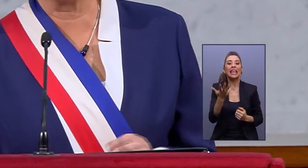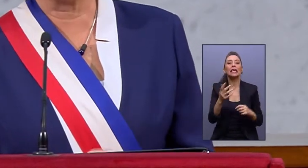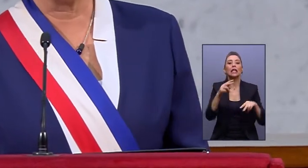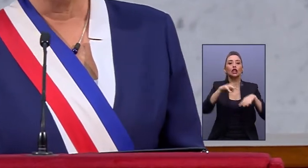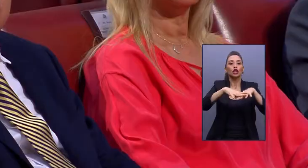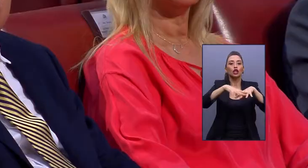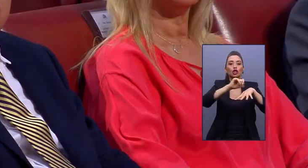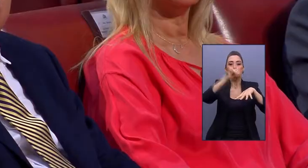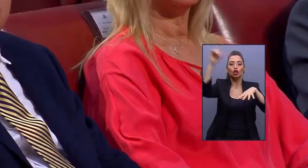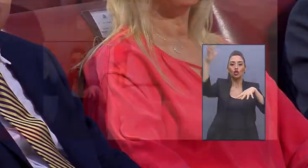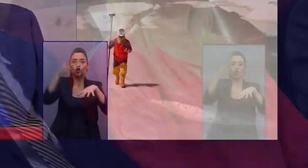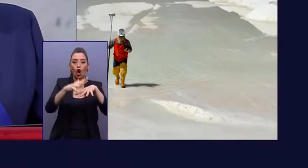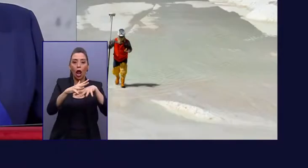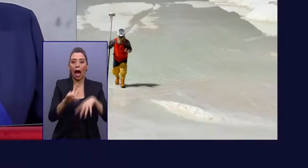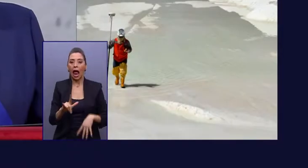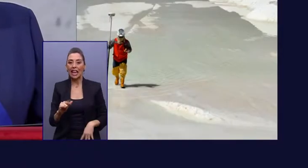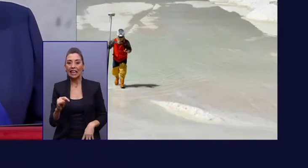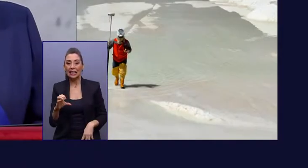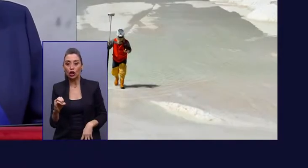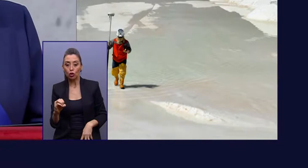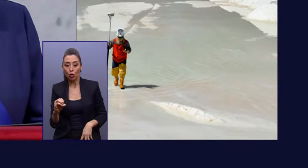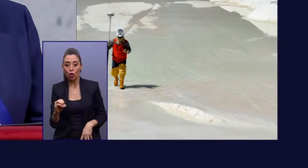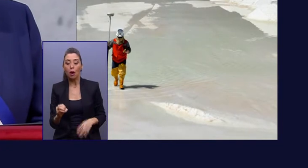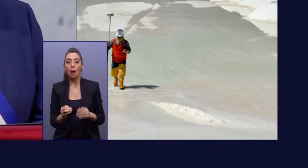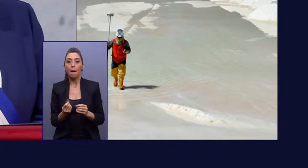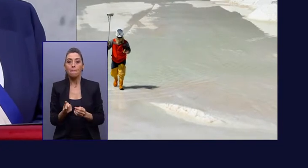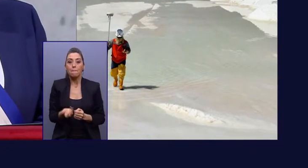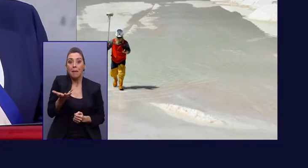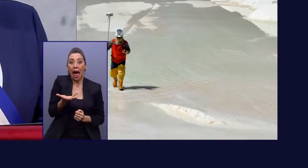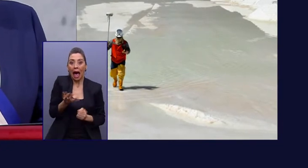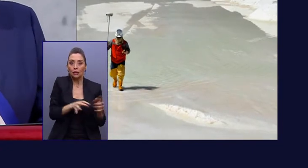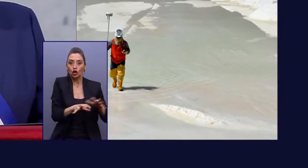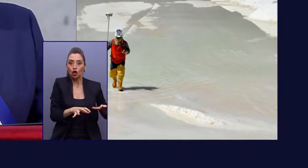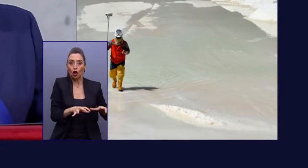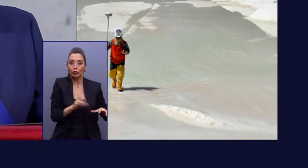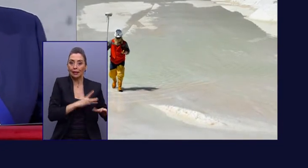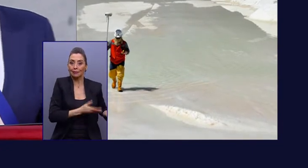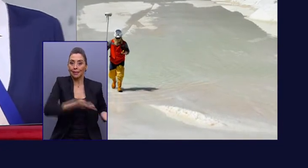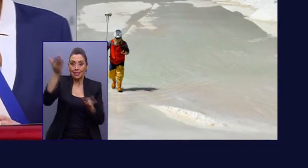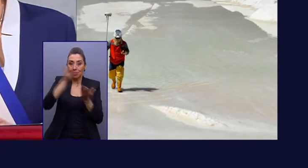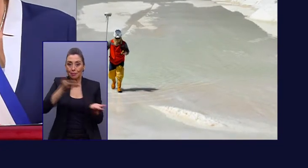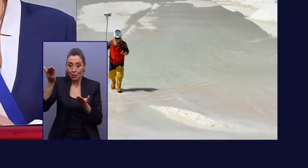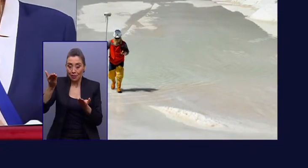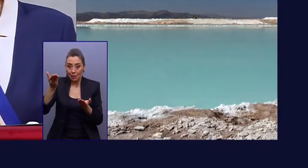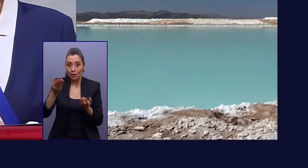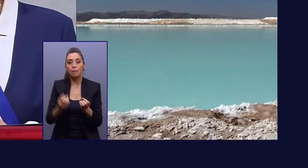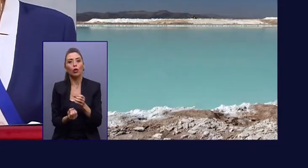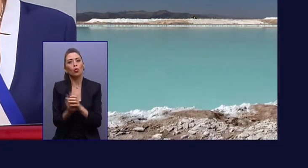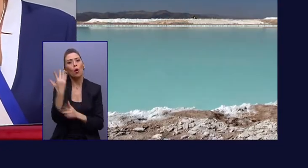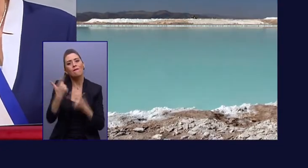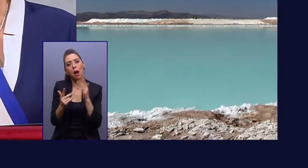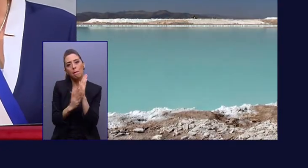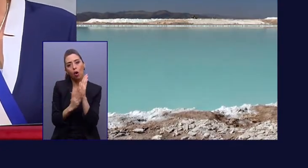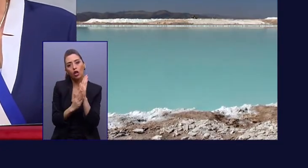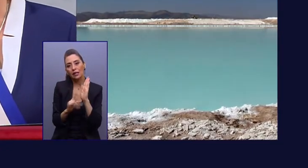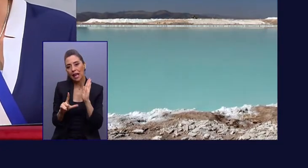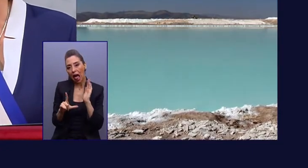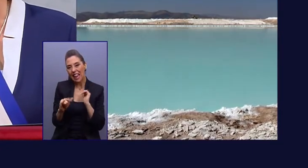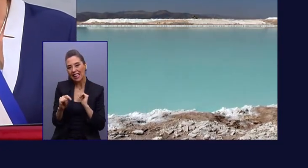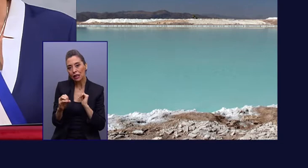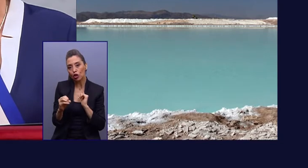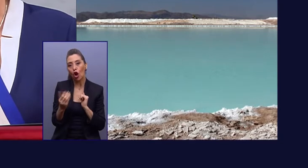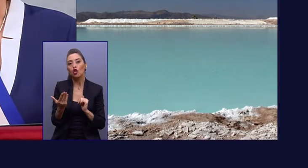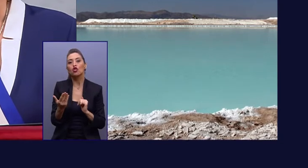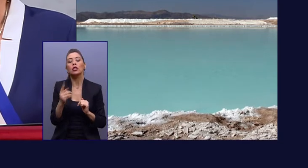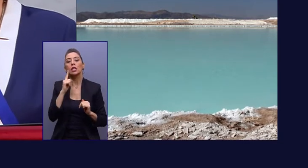y litio, que permitirán incrementar el valor de nuestros recursos. Y hemos desplegado una nueva política para el litio y la gobernanza de